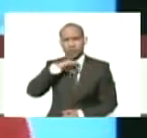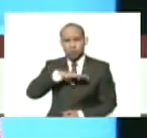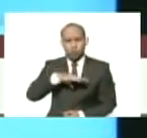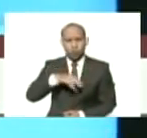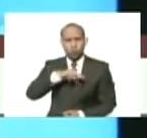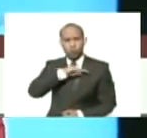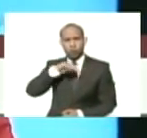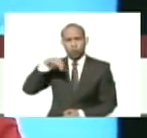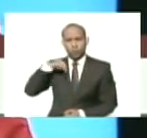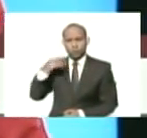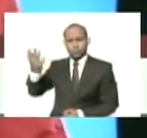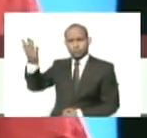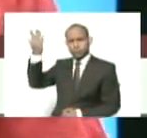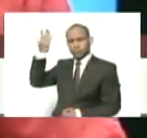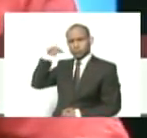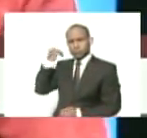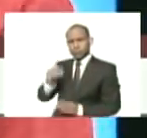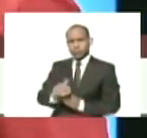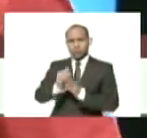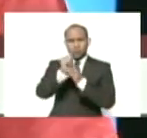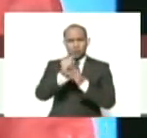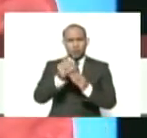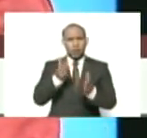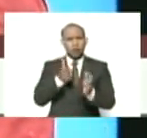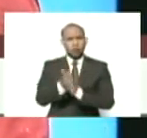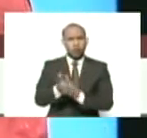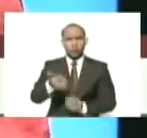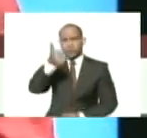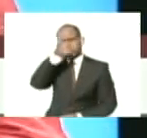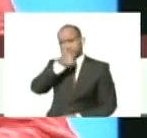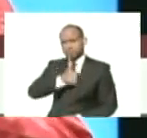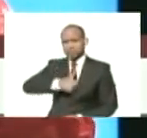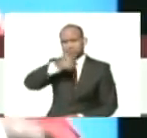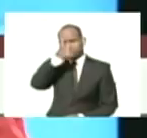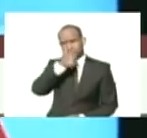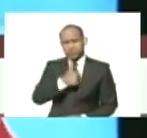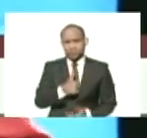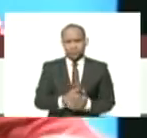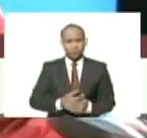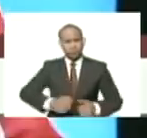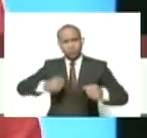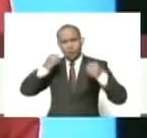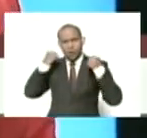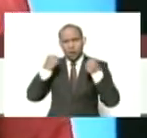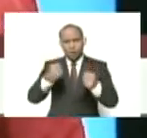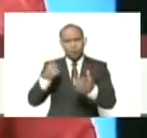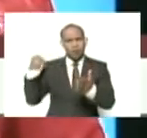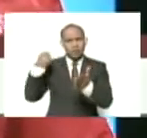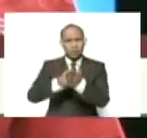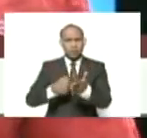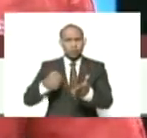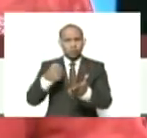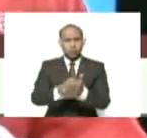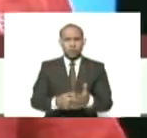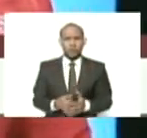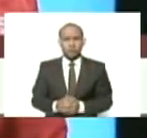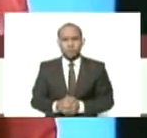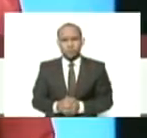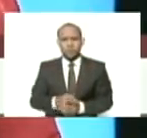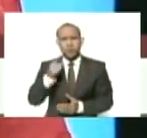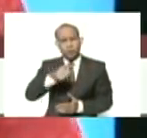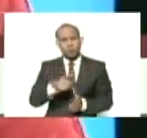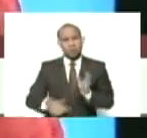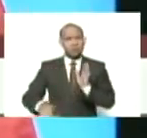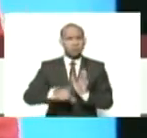nuestros antecesores, con la resistencia, con la fuerza de lucha, pero con la